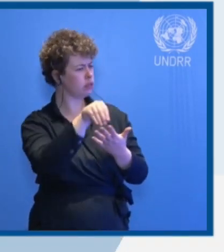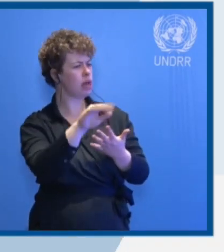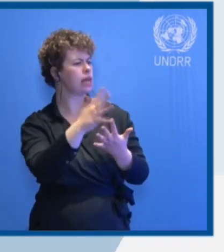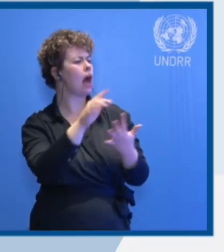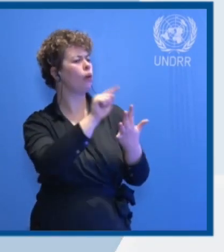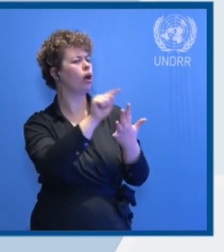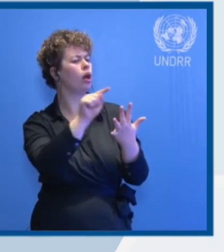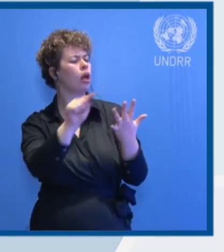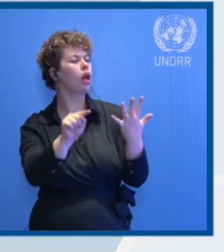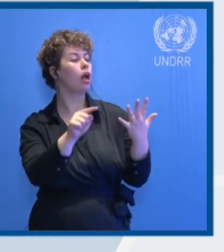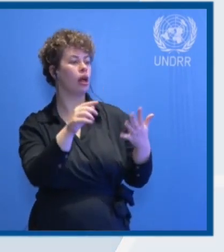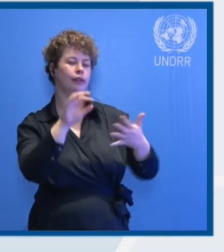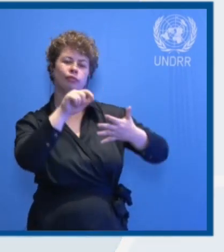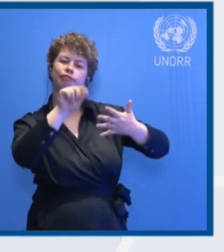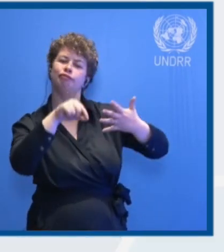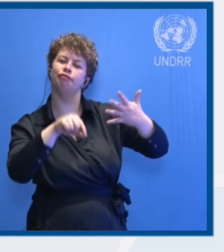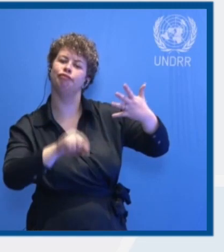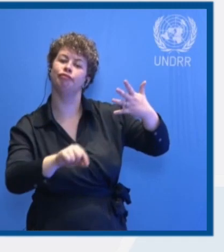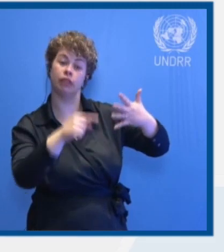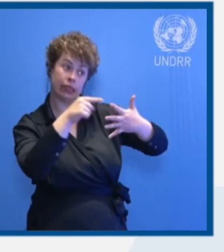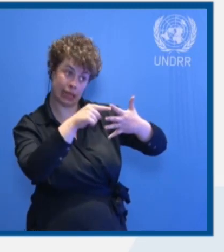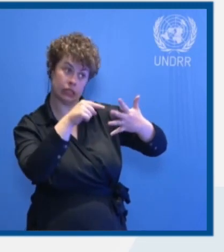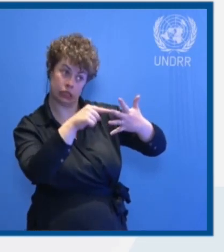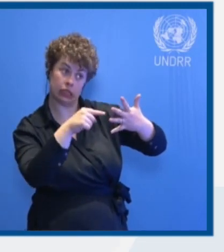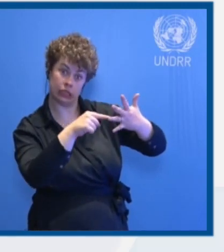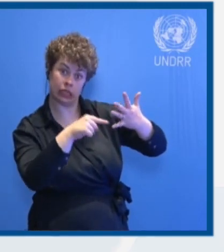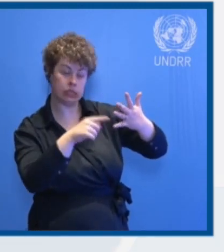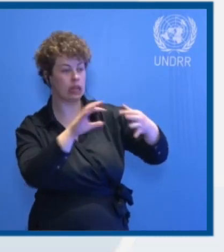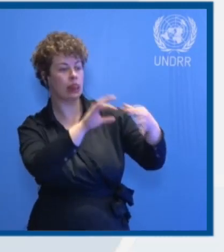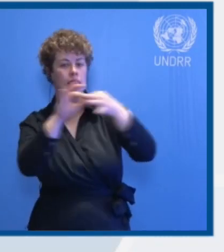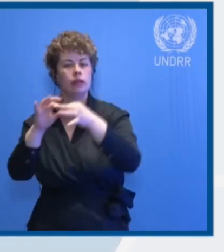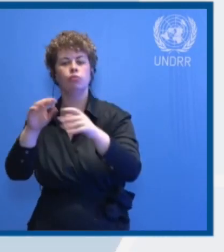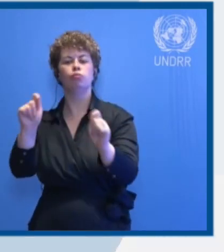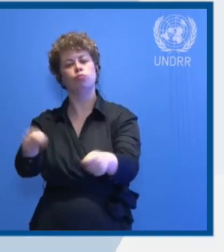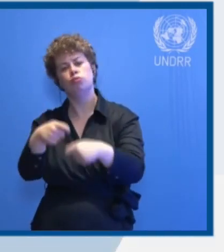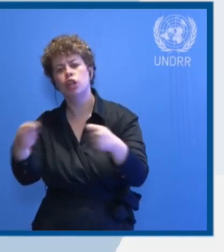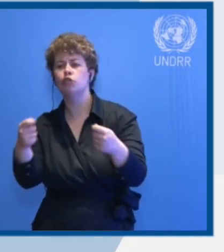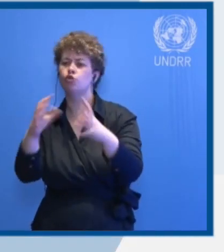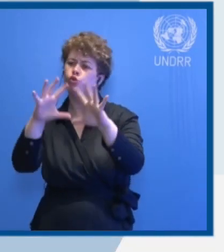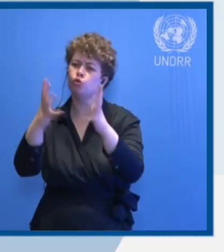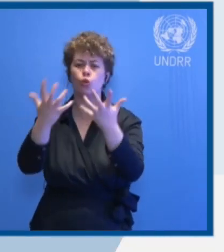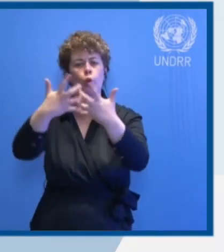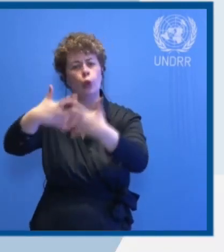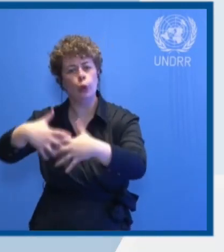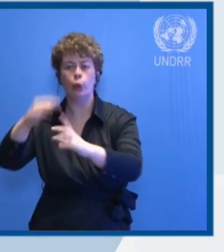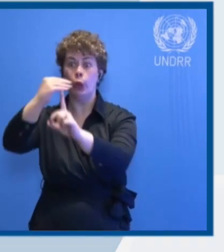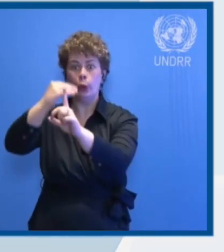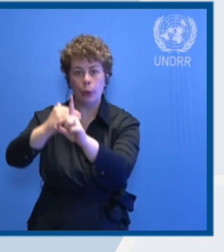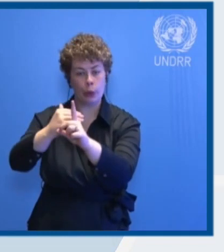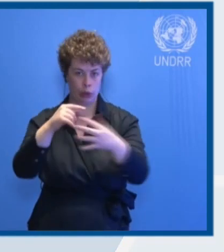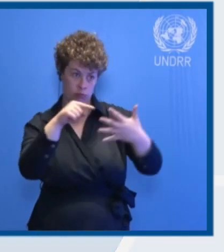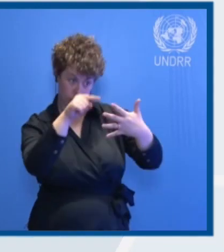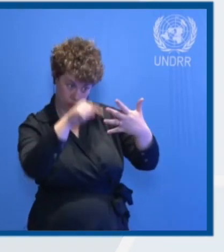basadas en la naturaleza. Colombia en este momento acaba de lanzar la taxonomía verde, somos el primer país de América Latina que cuenta con